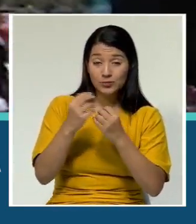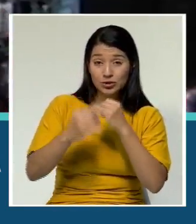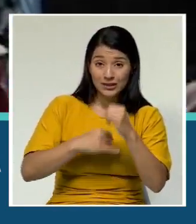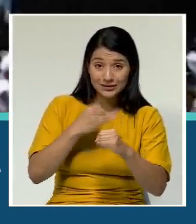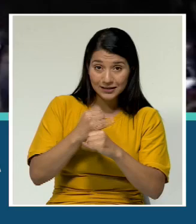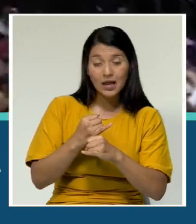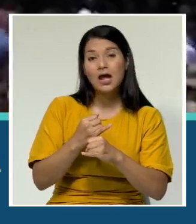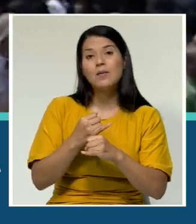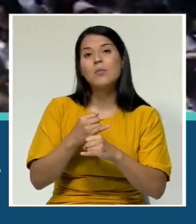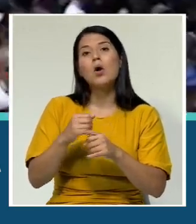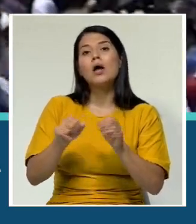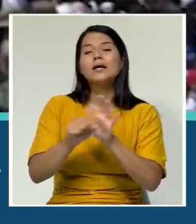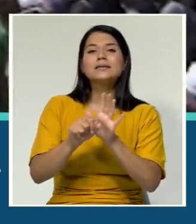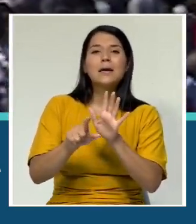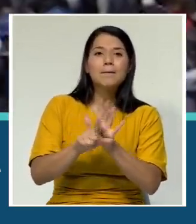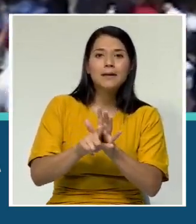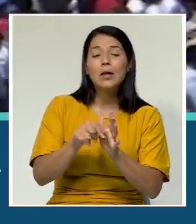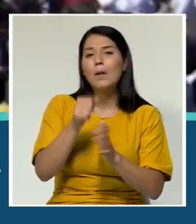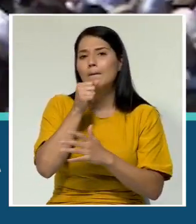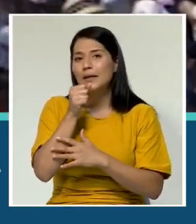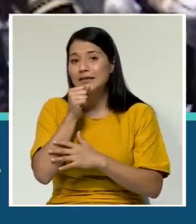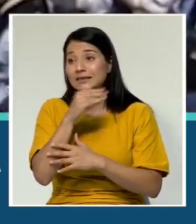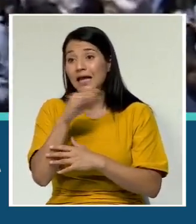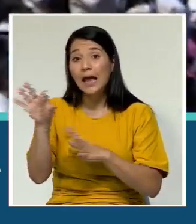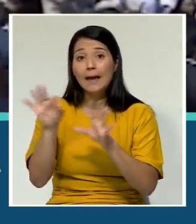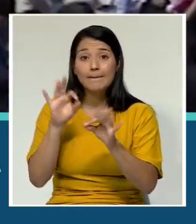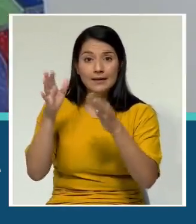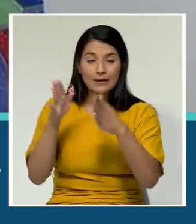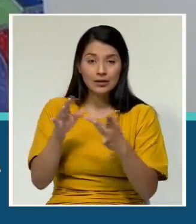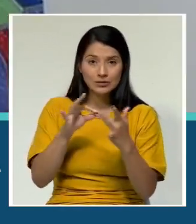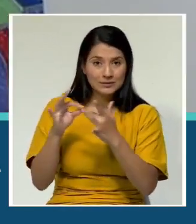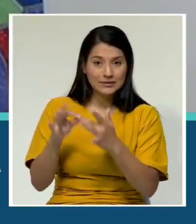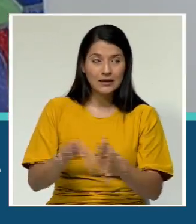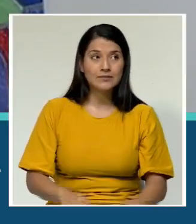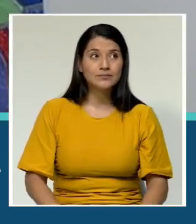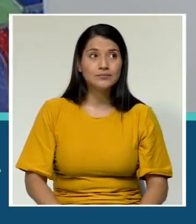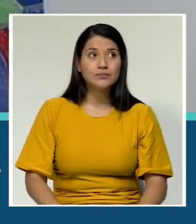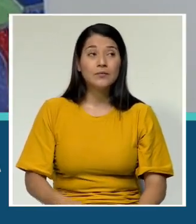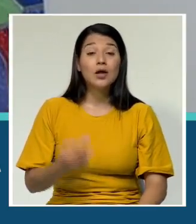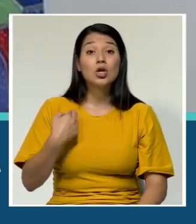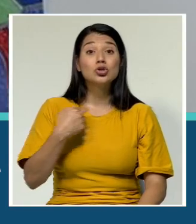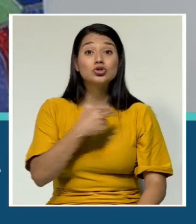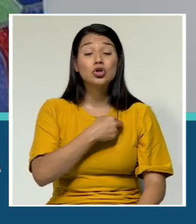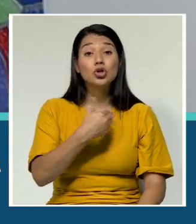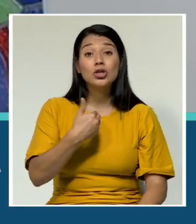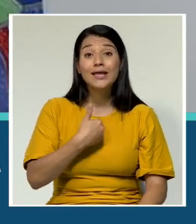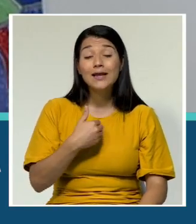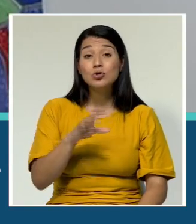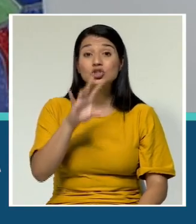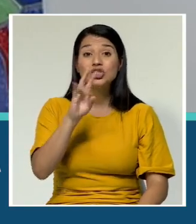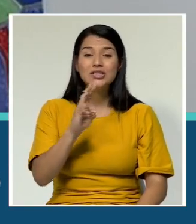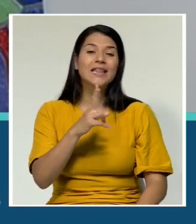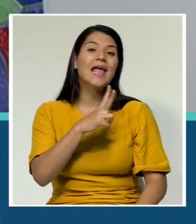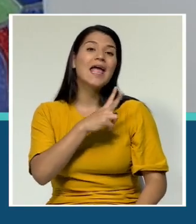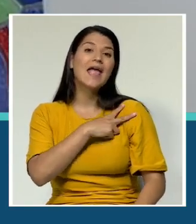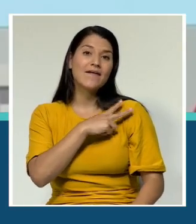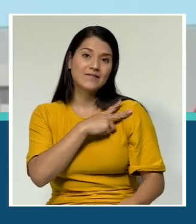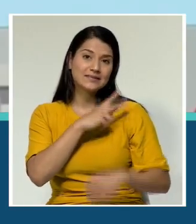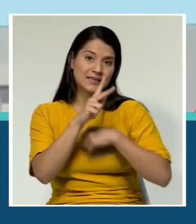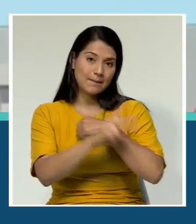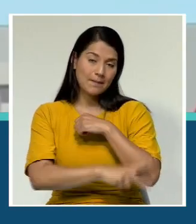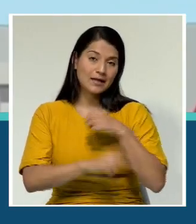Estado, embajadores, representantes de organismos internacionales, las fracciones parlamentarias, el directorio legislativo, prensa e